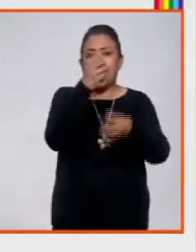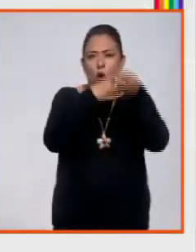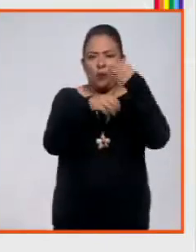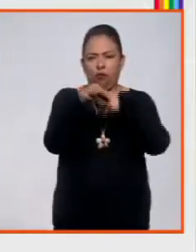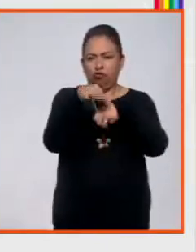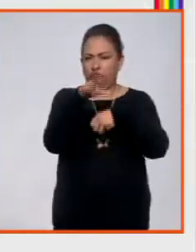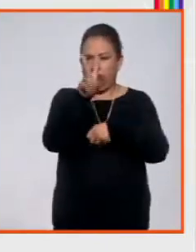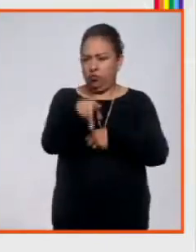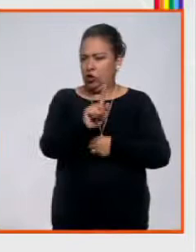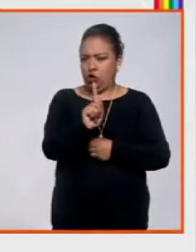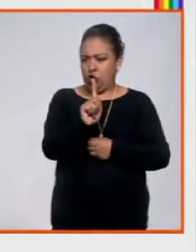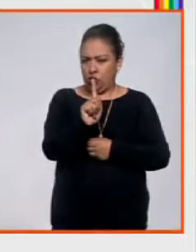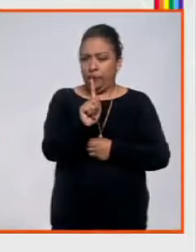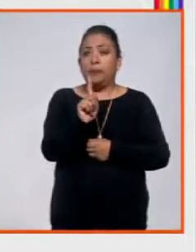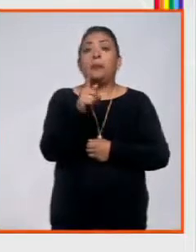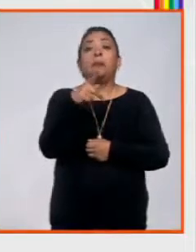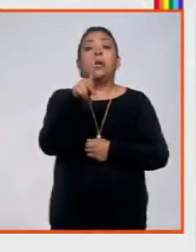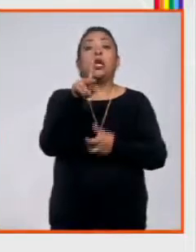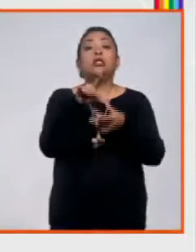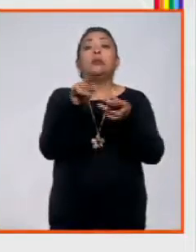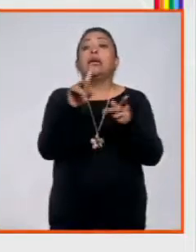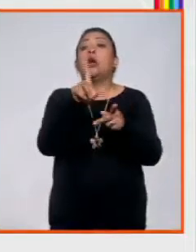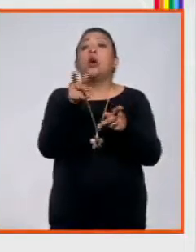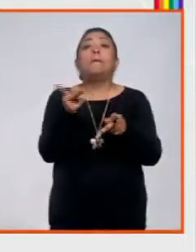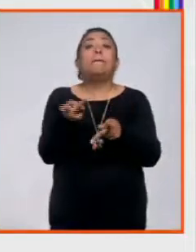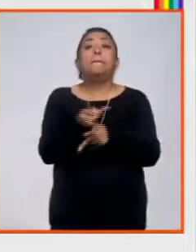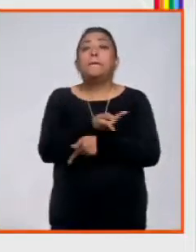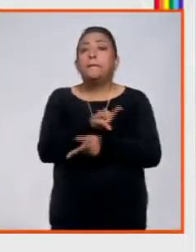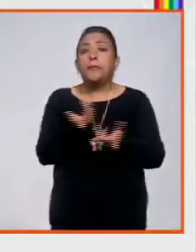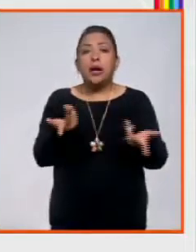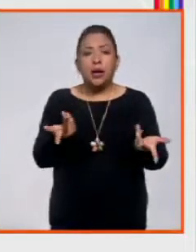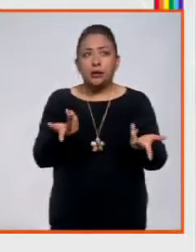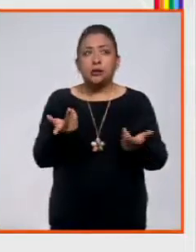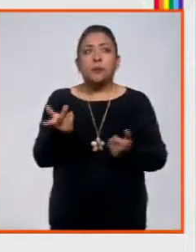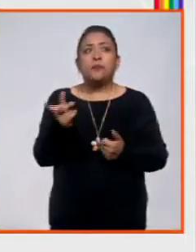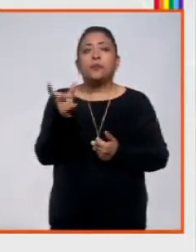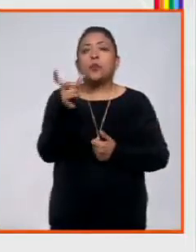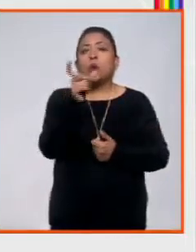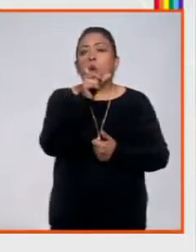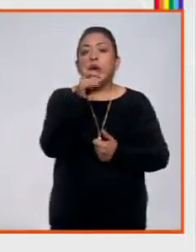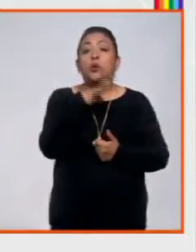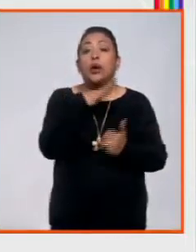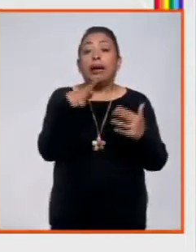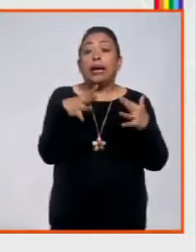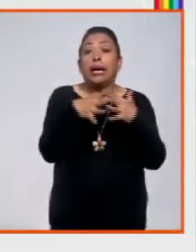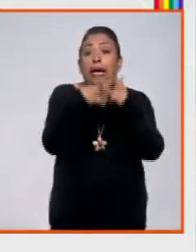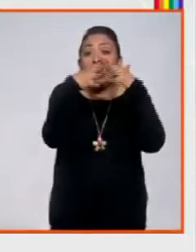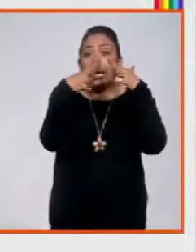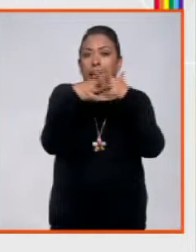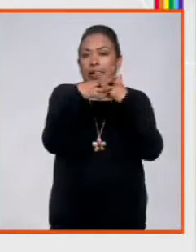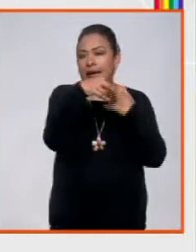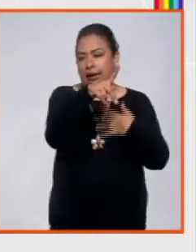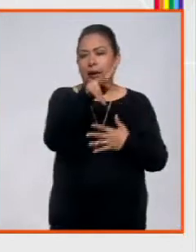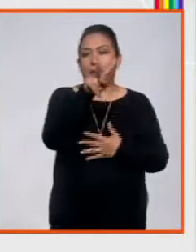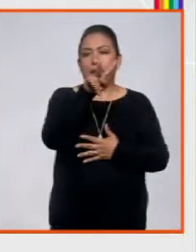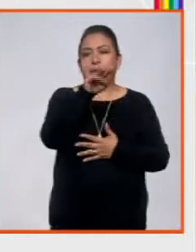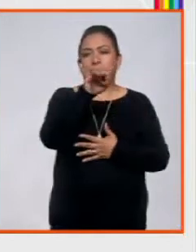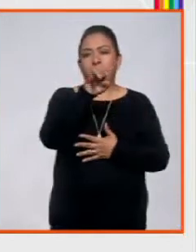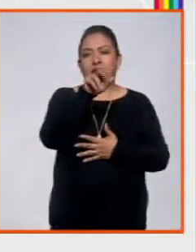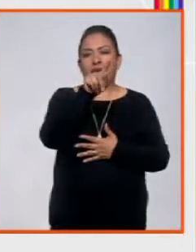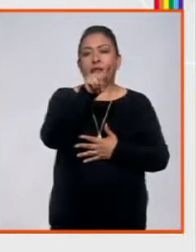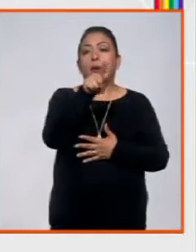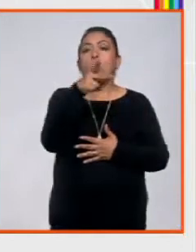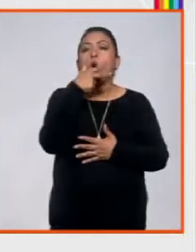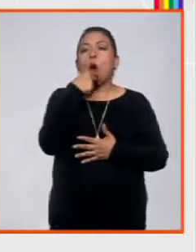realista pero habla de las consecuencias de la guerra de vietnam en un